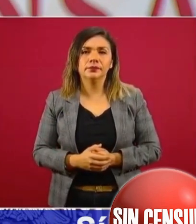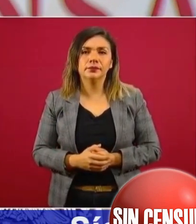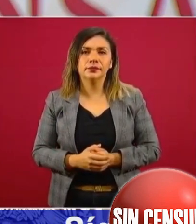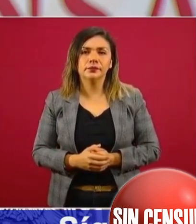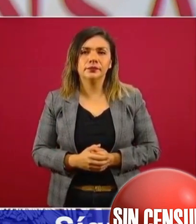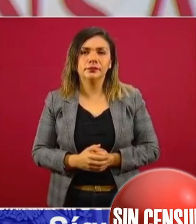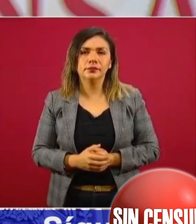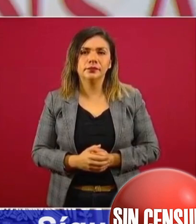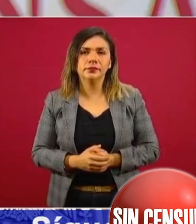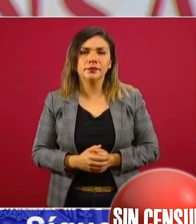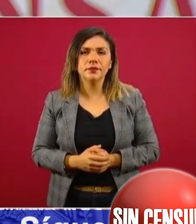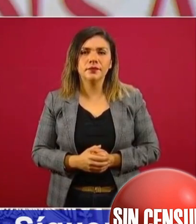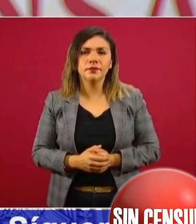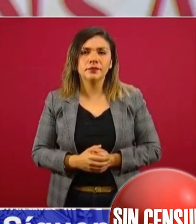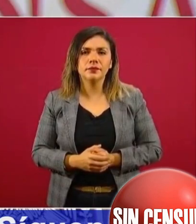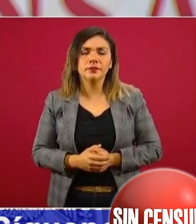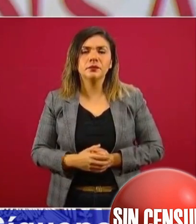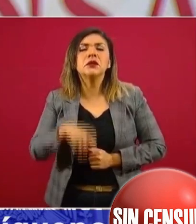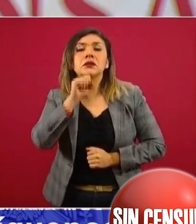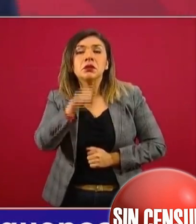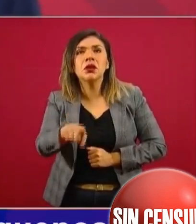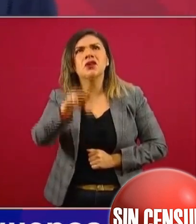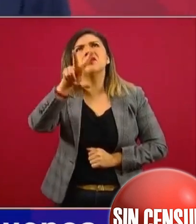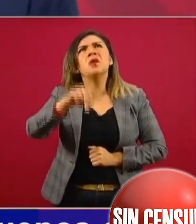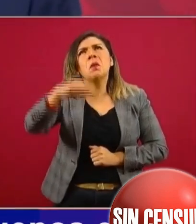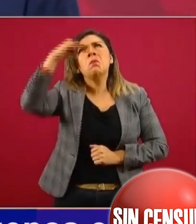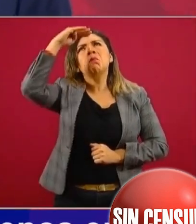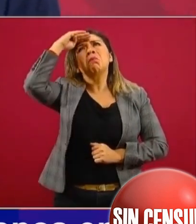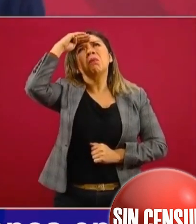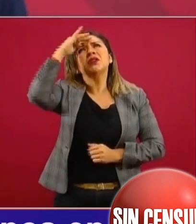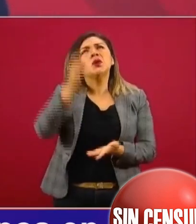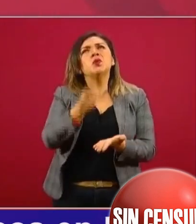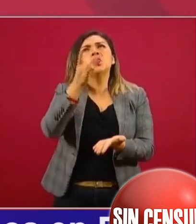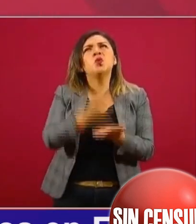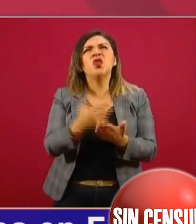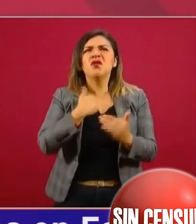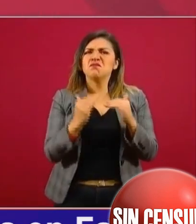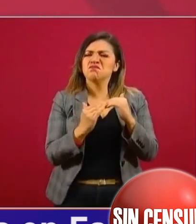y que no se piense solo en crecer por crecer,